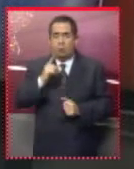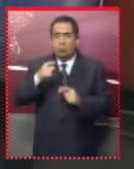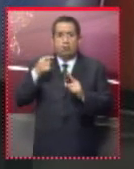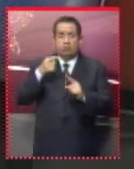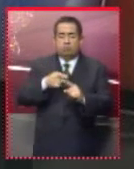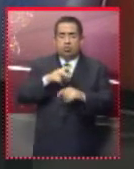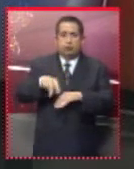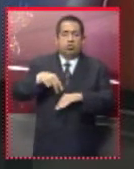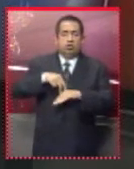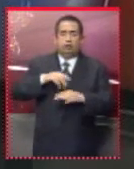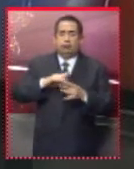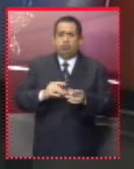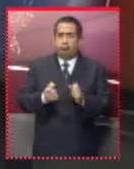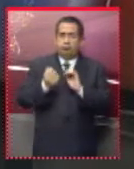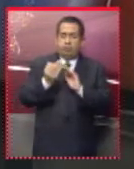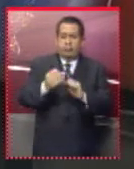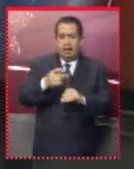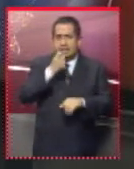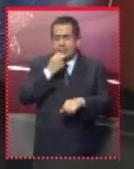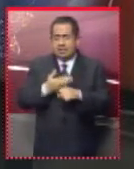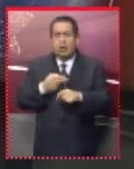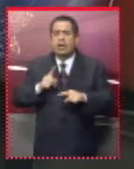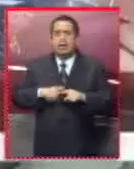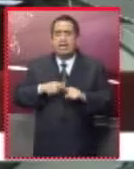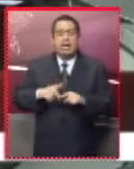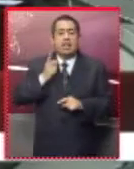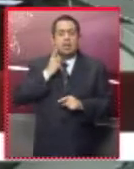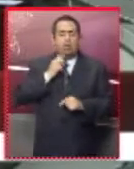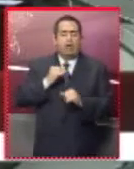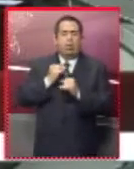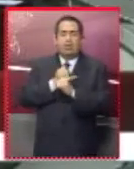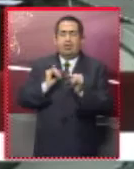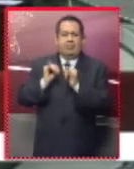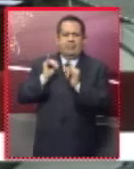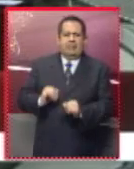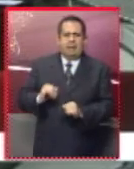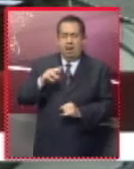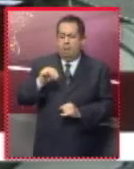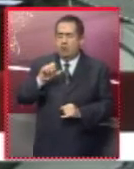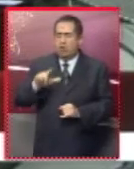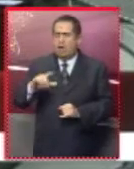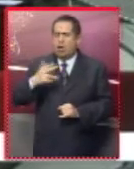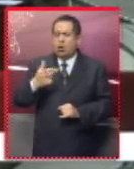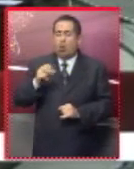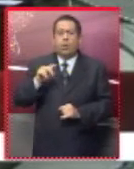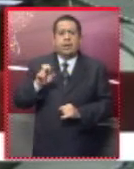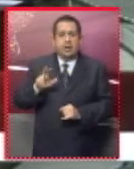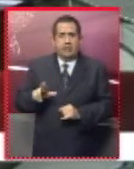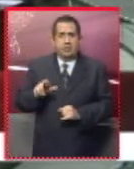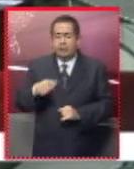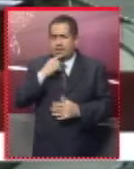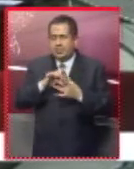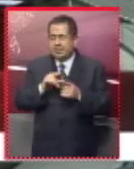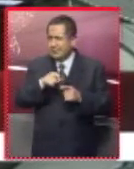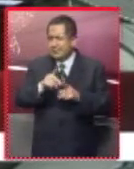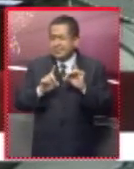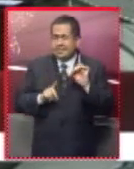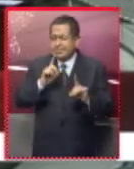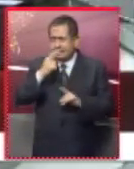a lo expuesto por el secretario de Hacienda y Crédito Público fue el diputado independiente Manuel Cloutier Carrillo, quien puso en duda los beneficios de la reforma